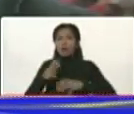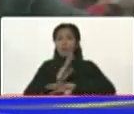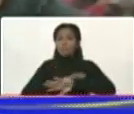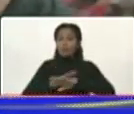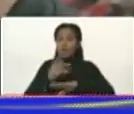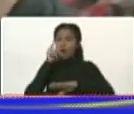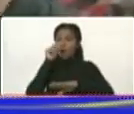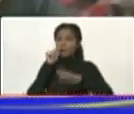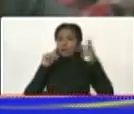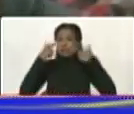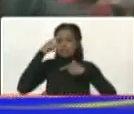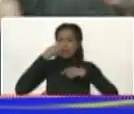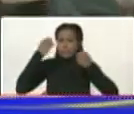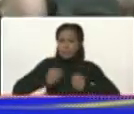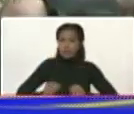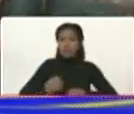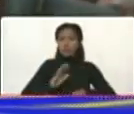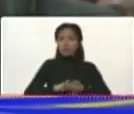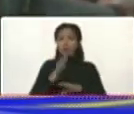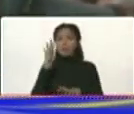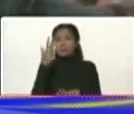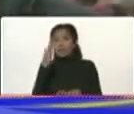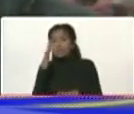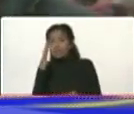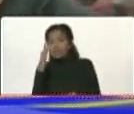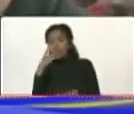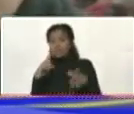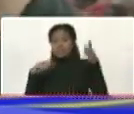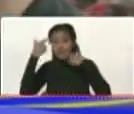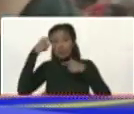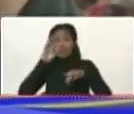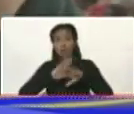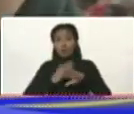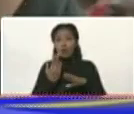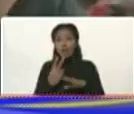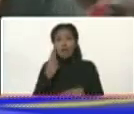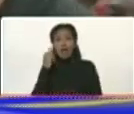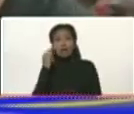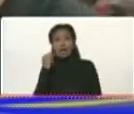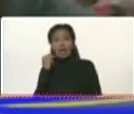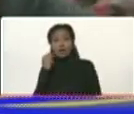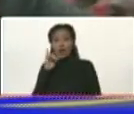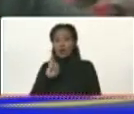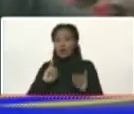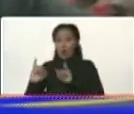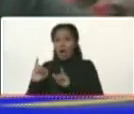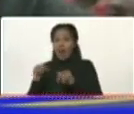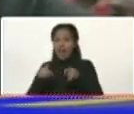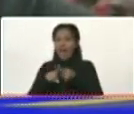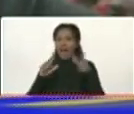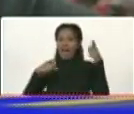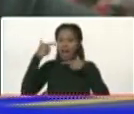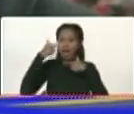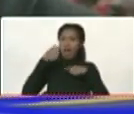ser chavista, por parecer chavista, porque si era negro, parecía un chavista.